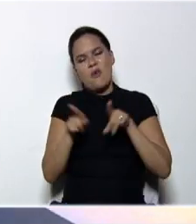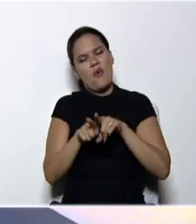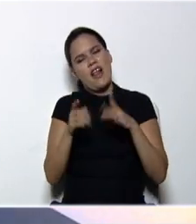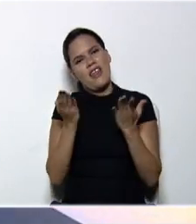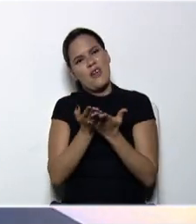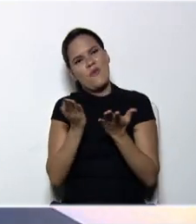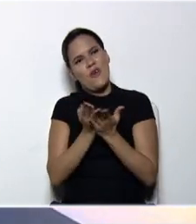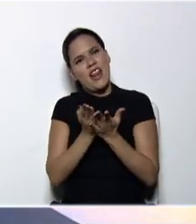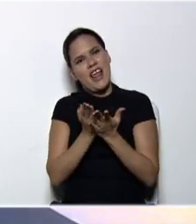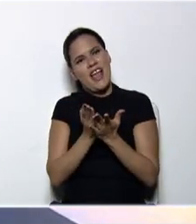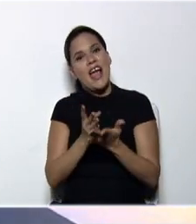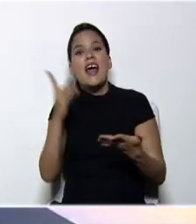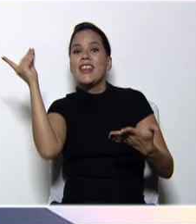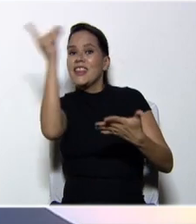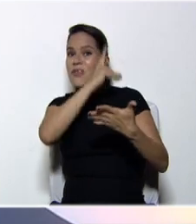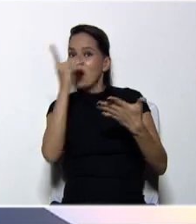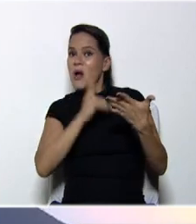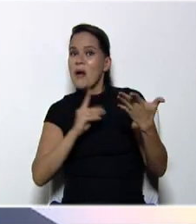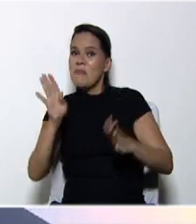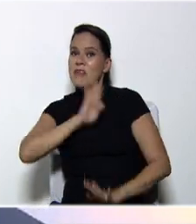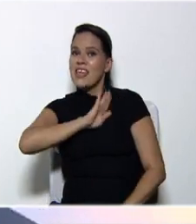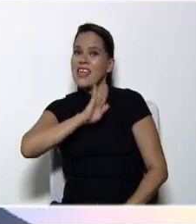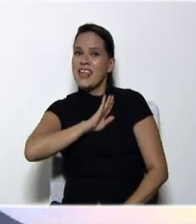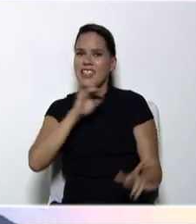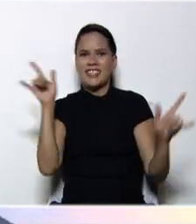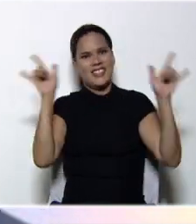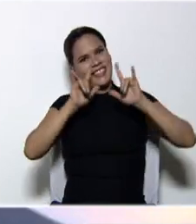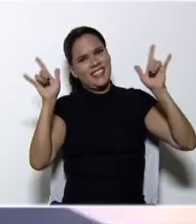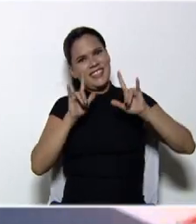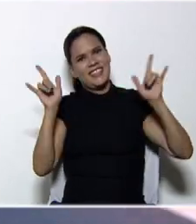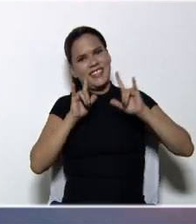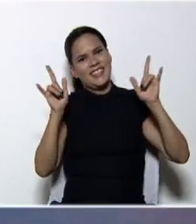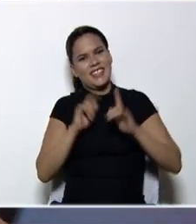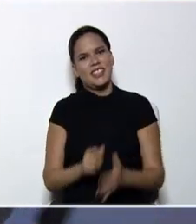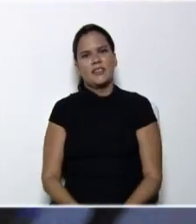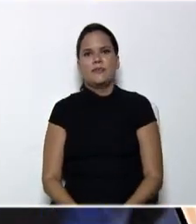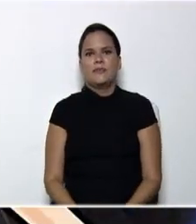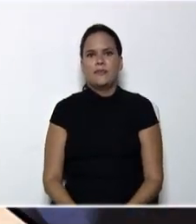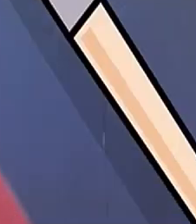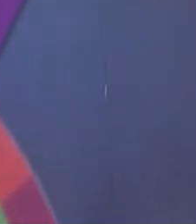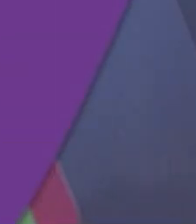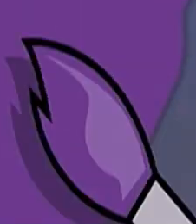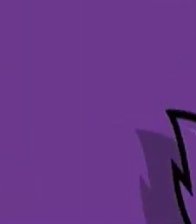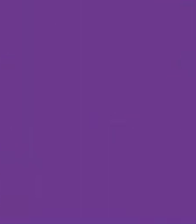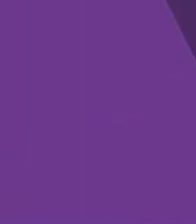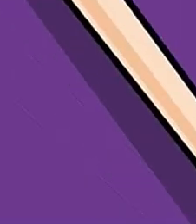Familia una Escuela. ¡Dibújame! ¡Hasta mañana!